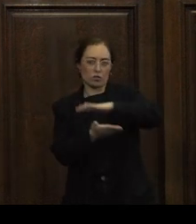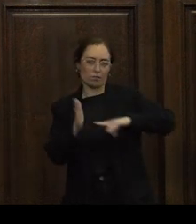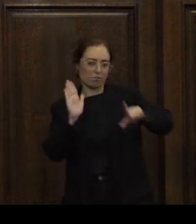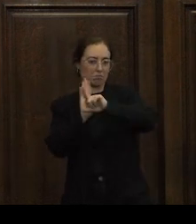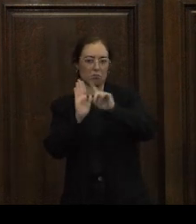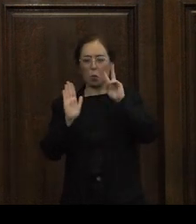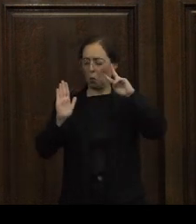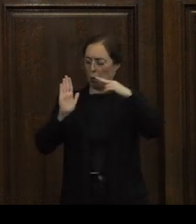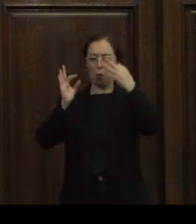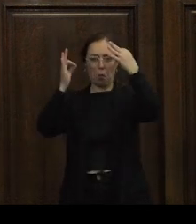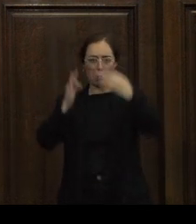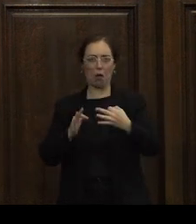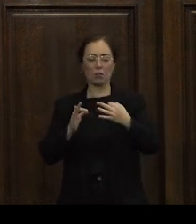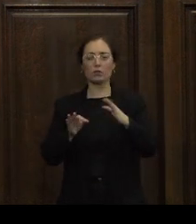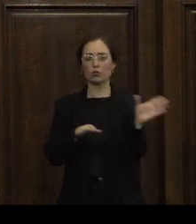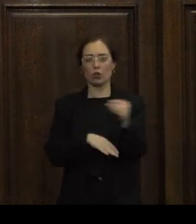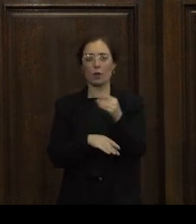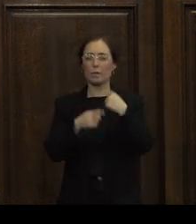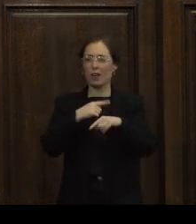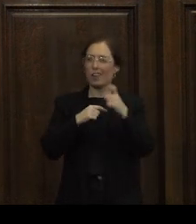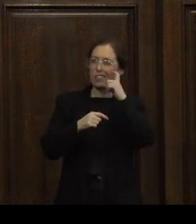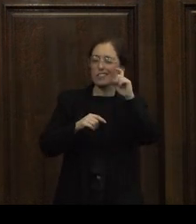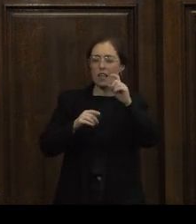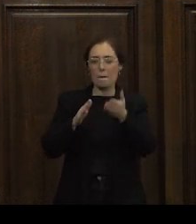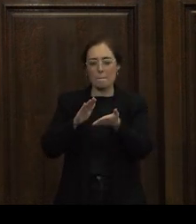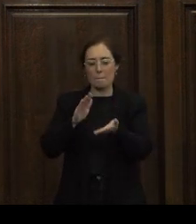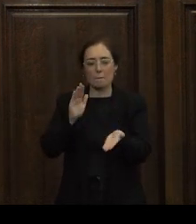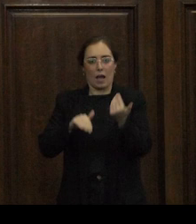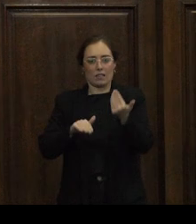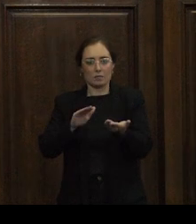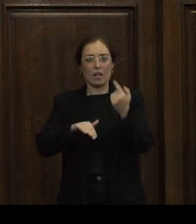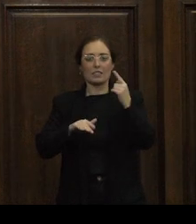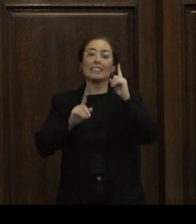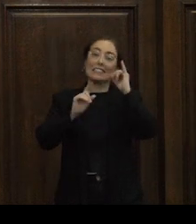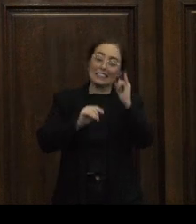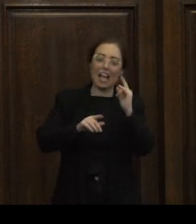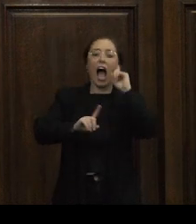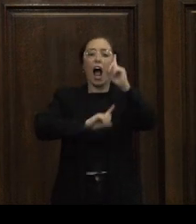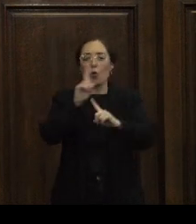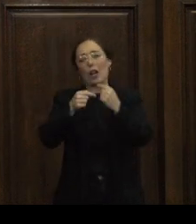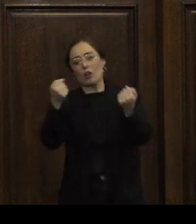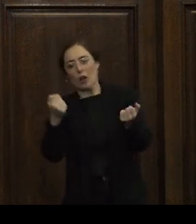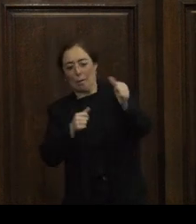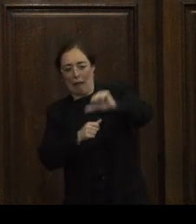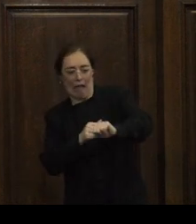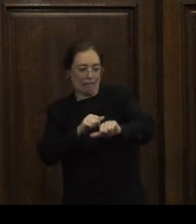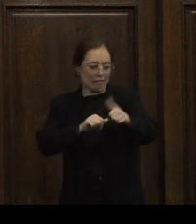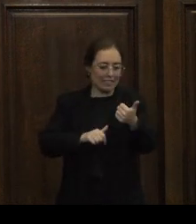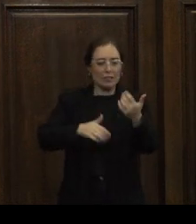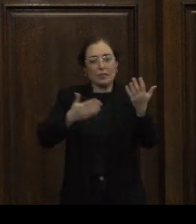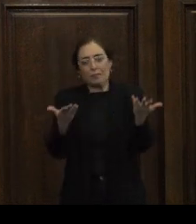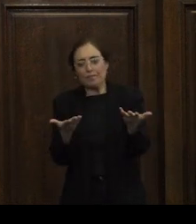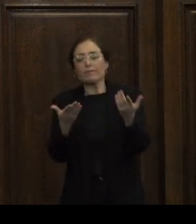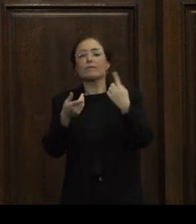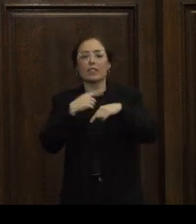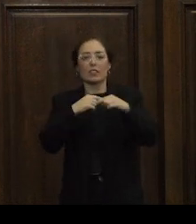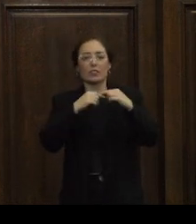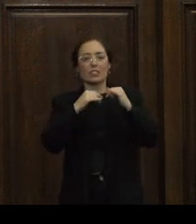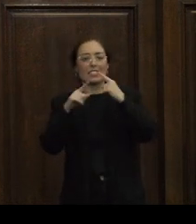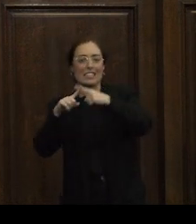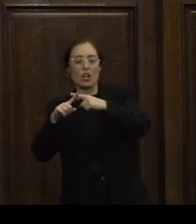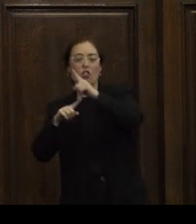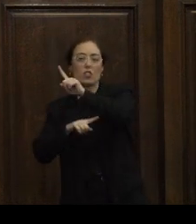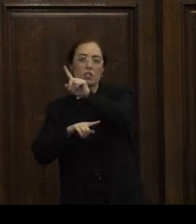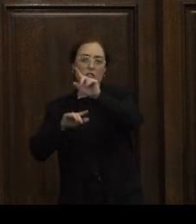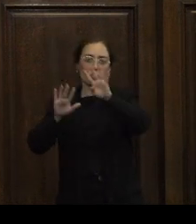ciudadanos, cuya definición fue ampliándose o adaptándose, no sin vaivenes, sacudidas, idas y vueltas, como sabemos, a lo largo